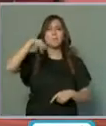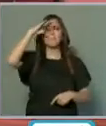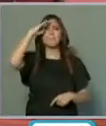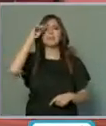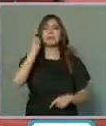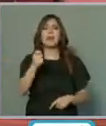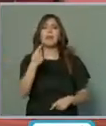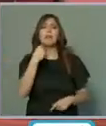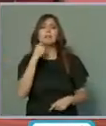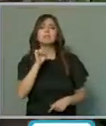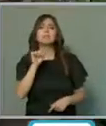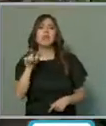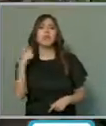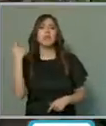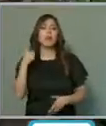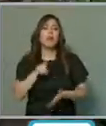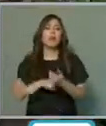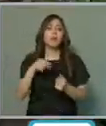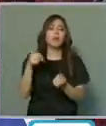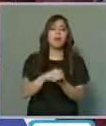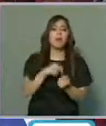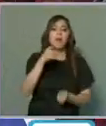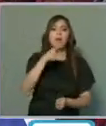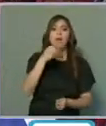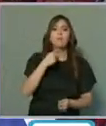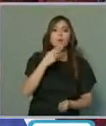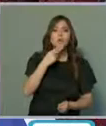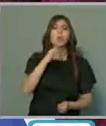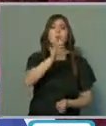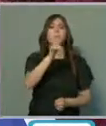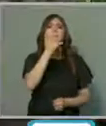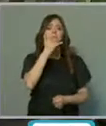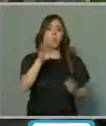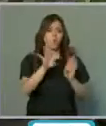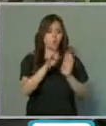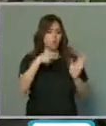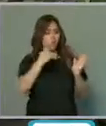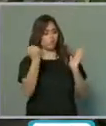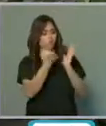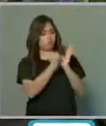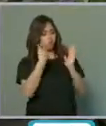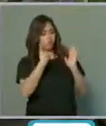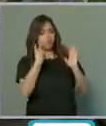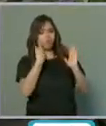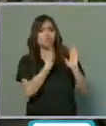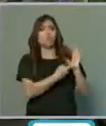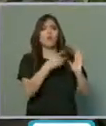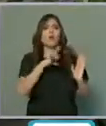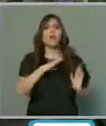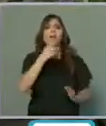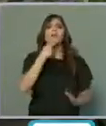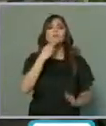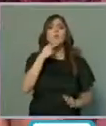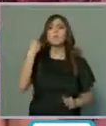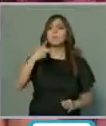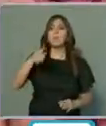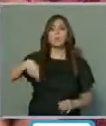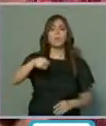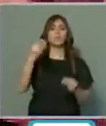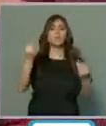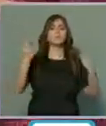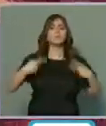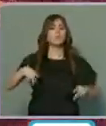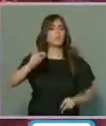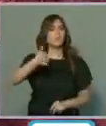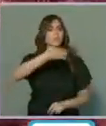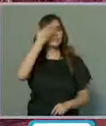tienen azúcar. ¿Cómo identificarlo cuando vamos a comprar las cosas? Porque, pues eso, ahí ya es un azúcar oculto, ¿no? Claro, eso